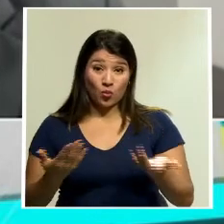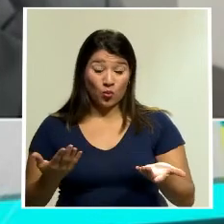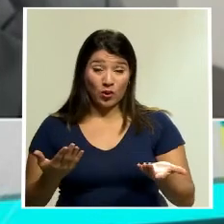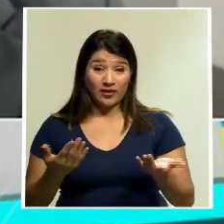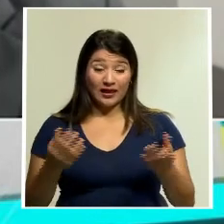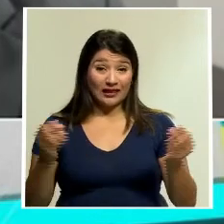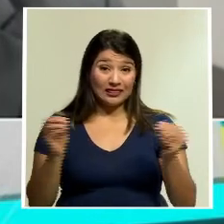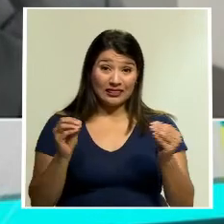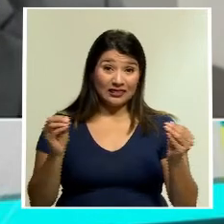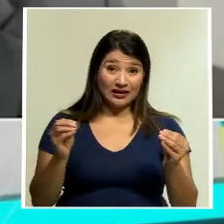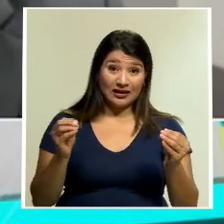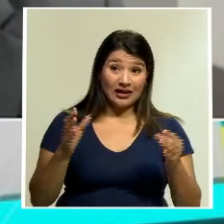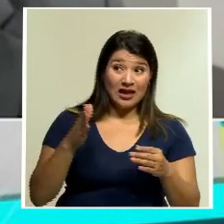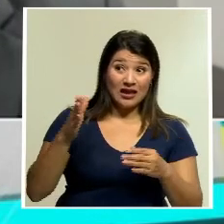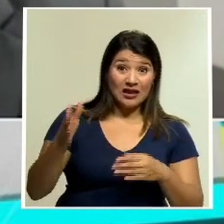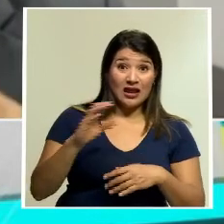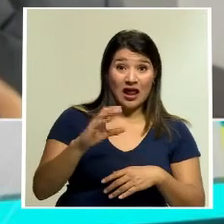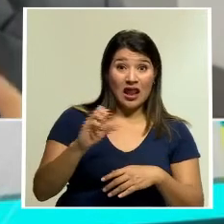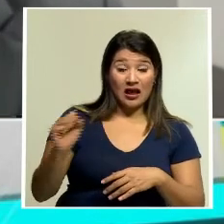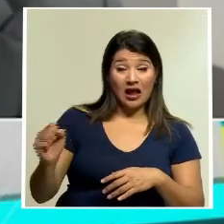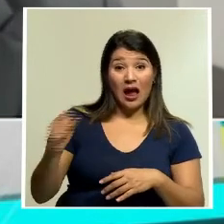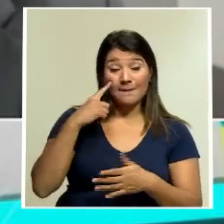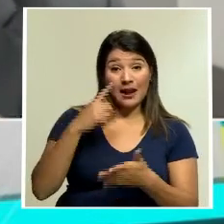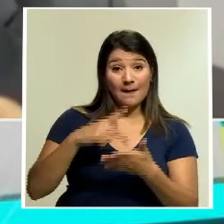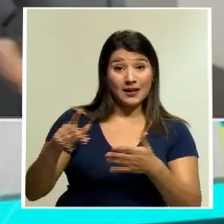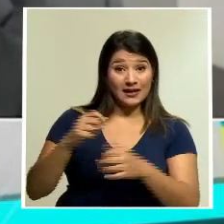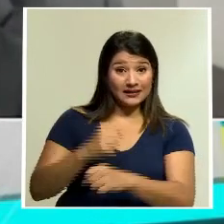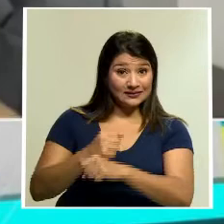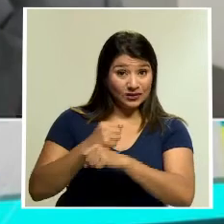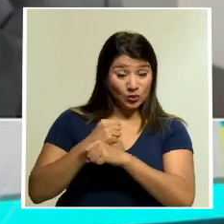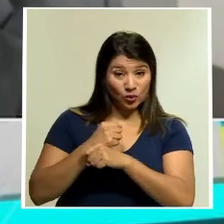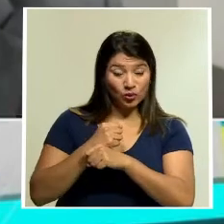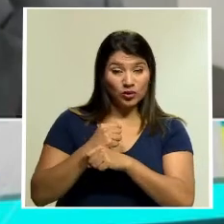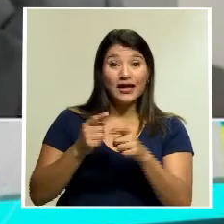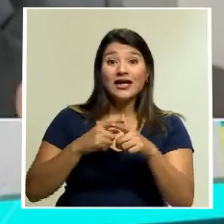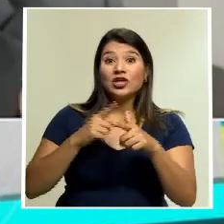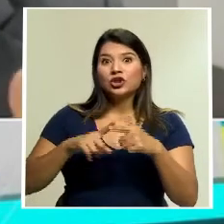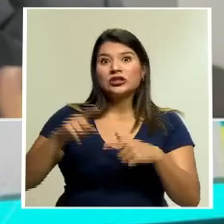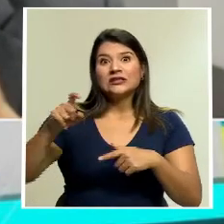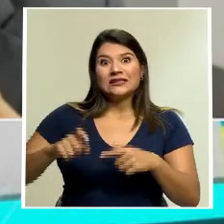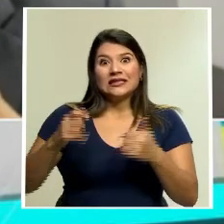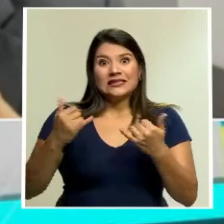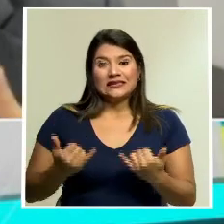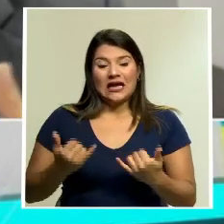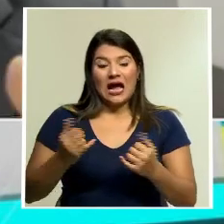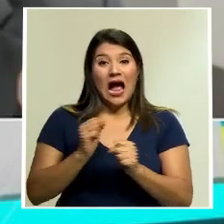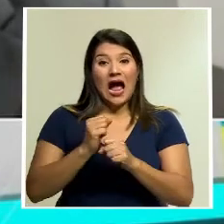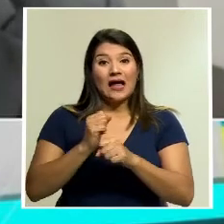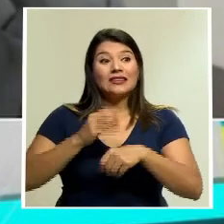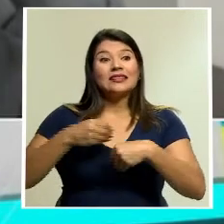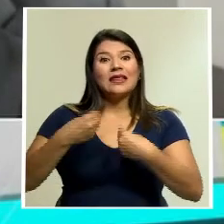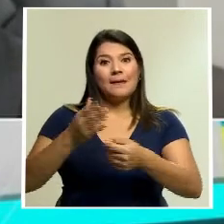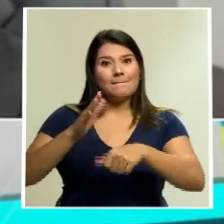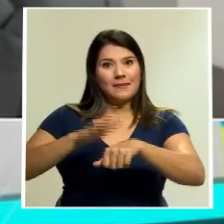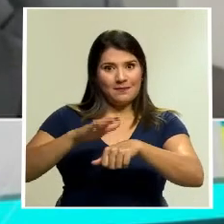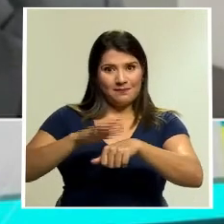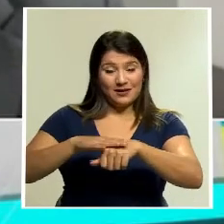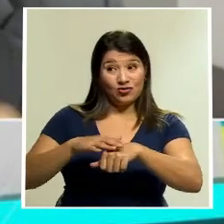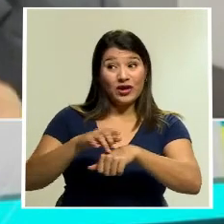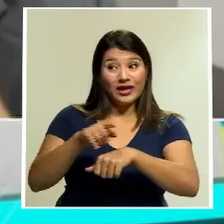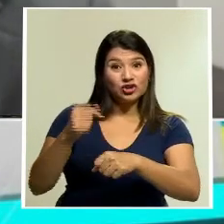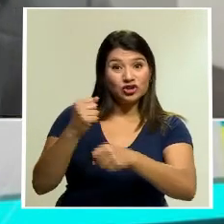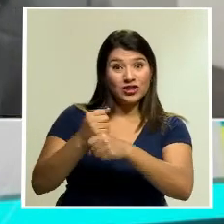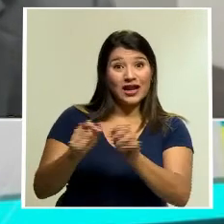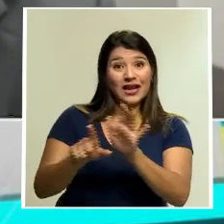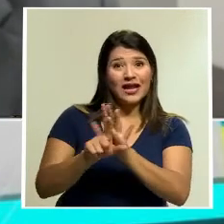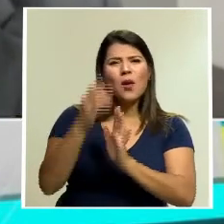ir a la caja para que les den un seguro. O sea, es urgente porque existen cerca de 40,000 costarricenses que